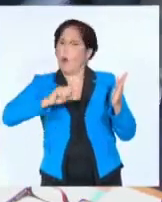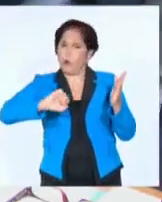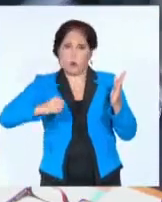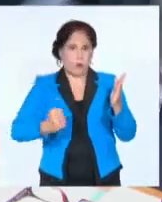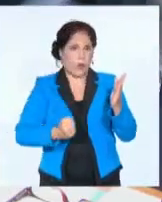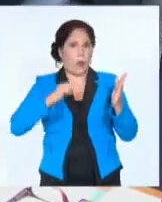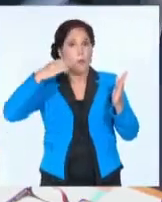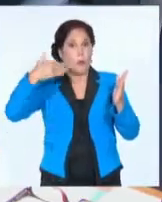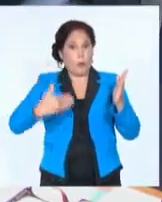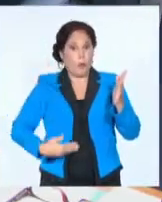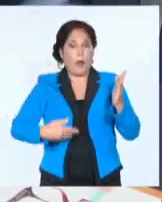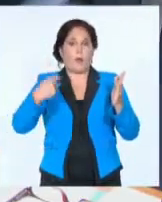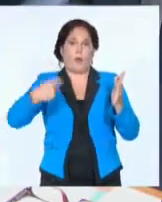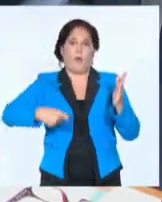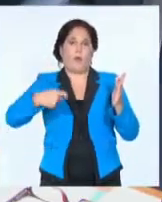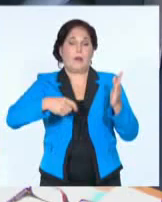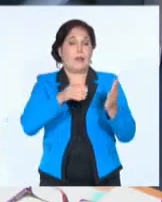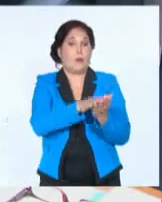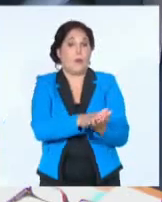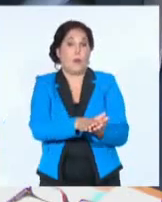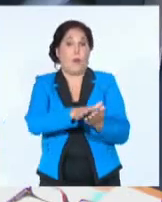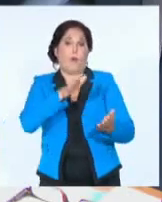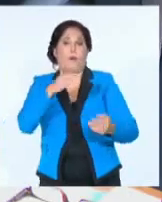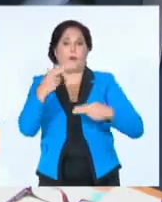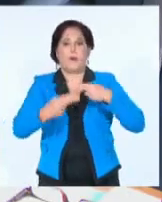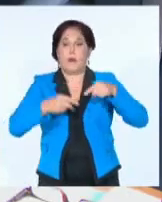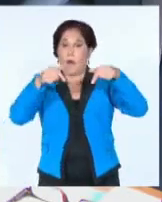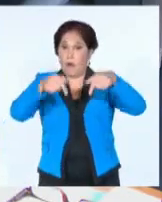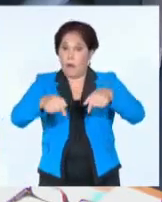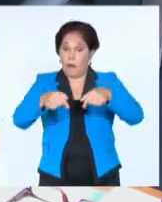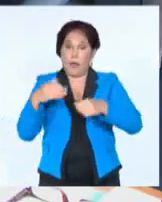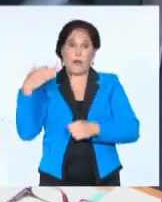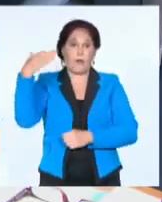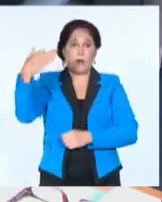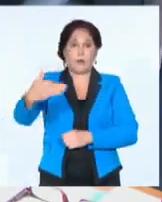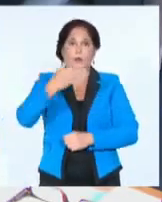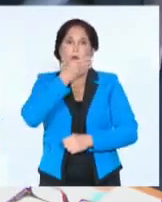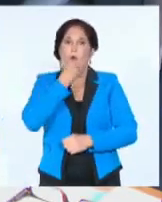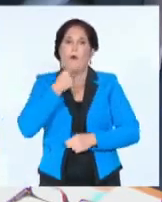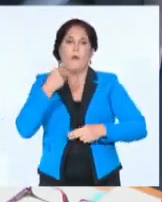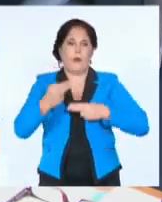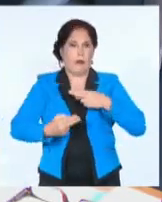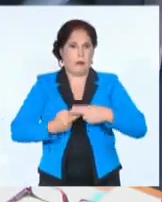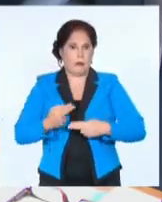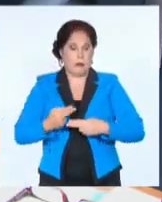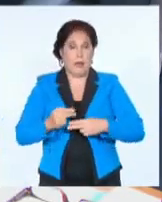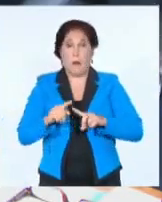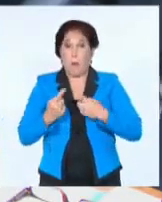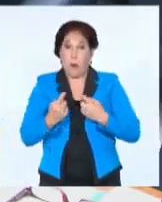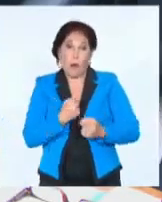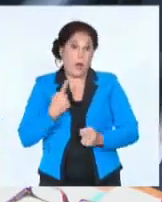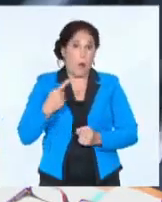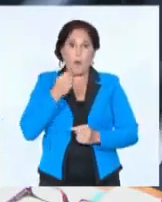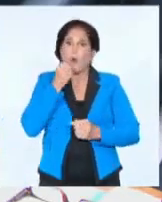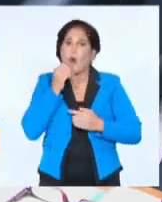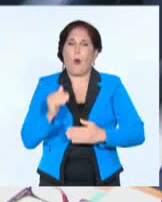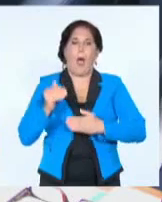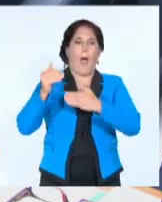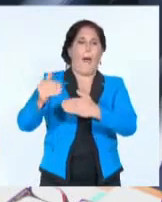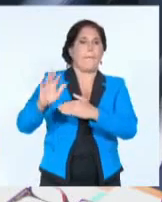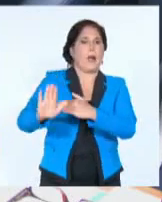moralmente. Es un compromiso ineludible con las actuales y futuras generaciones. Es una deuda inaplazable con la